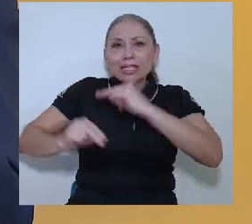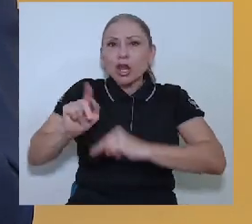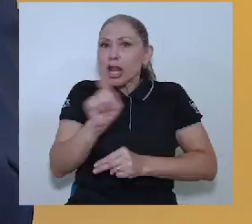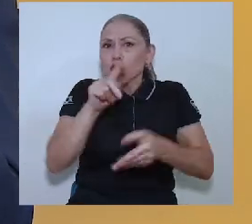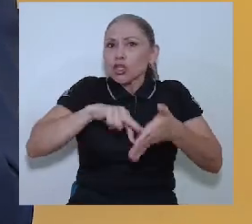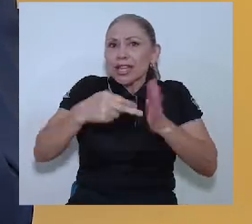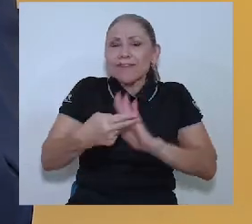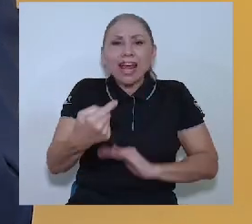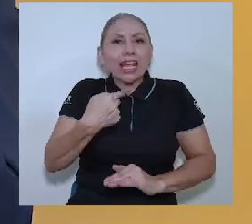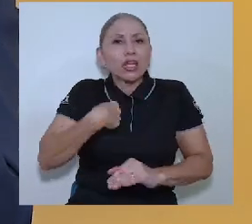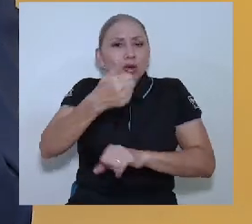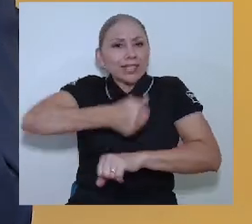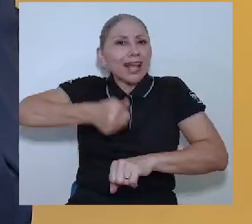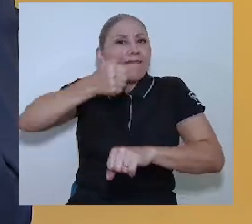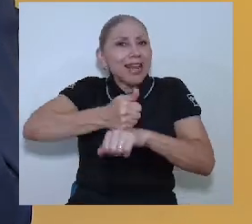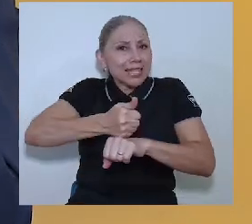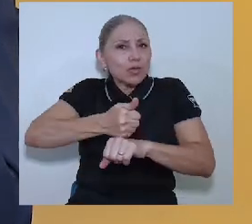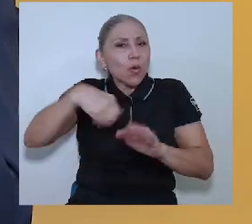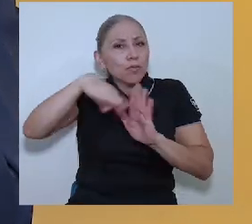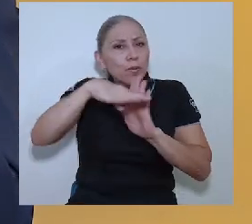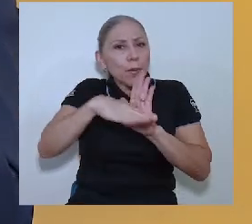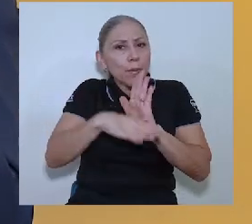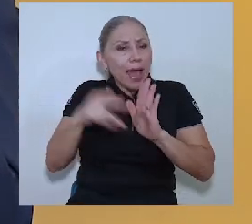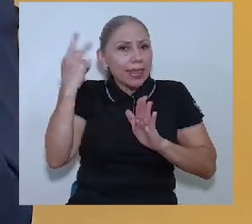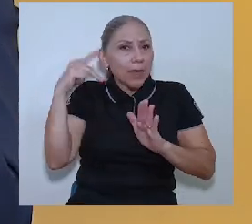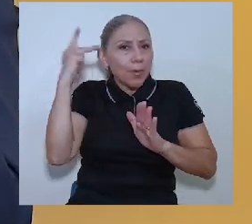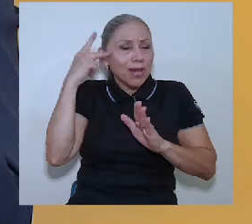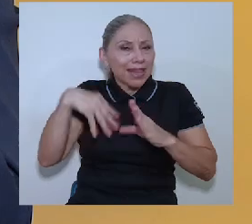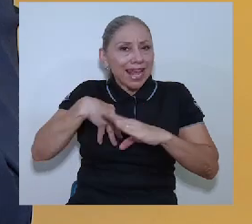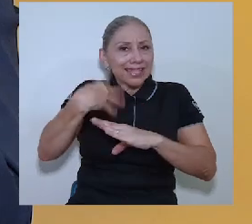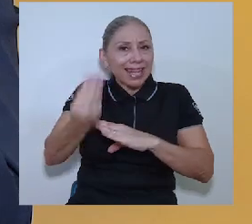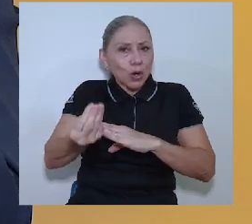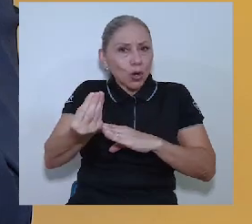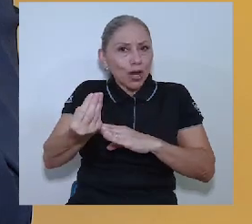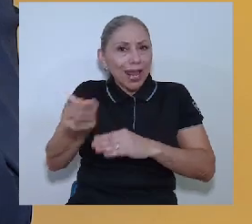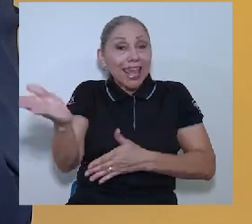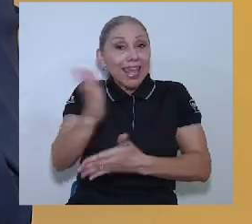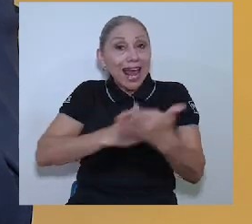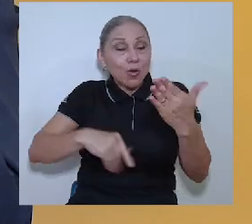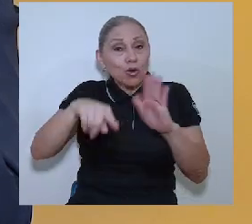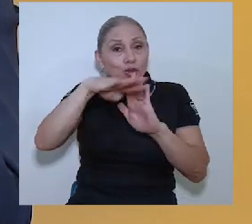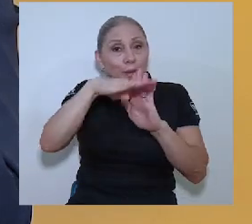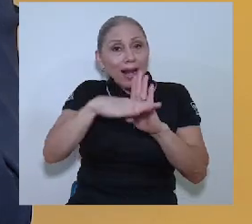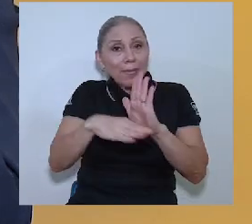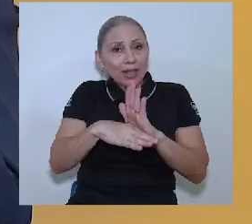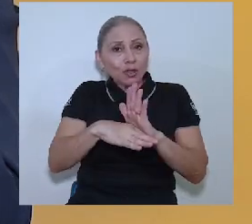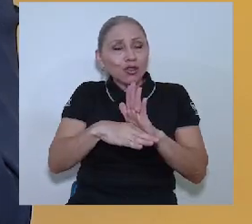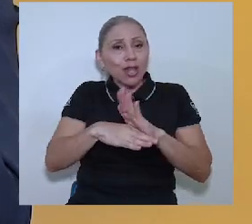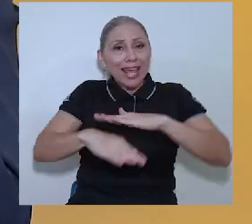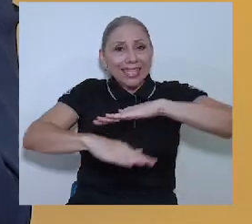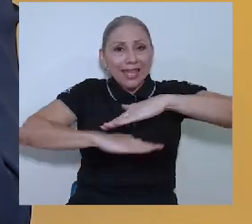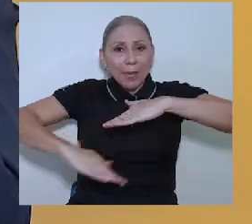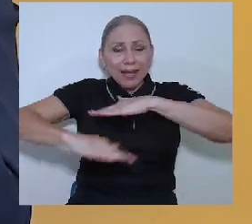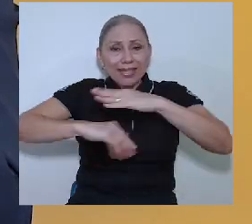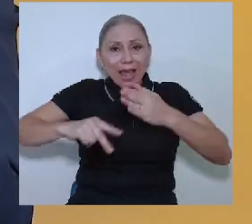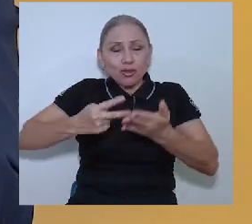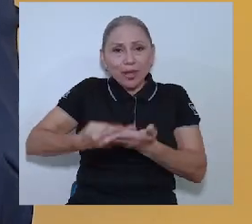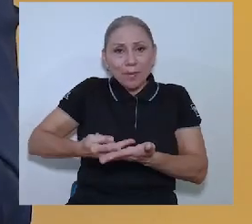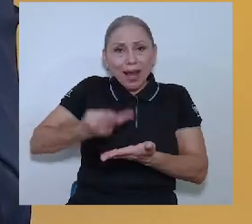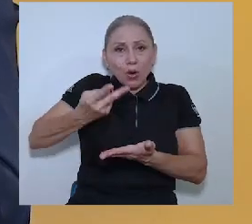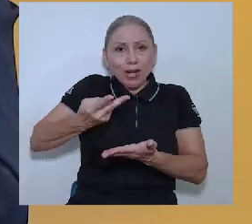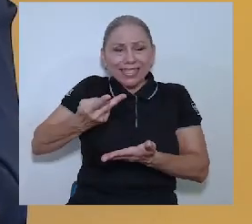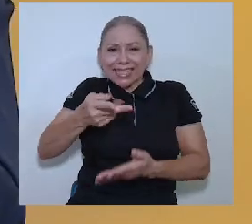determinados parámetros de política exterior y algunos de esos parámetros están sustentados por valores